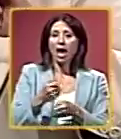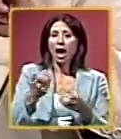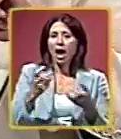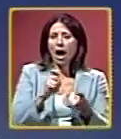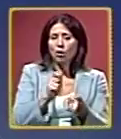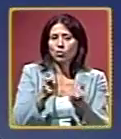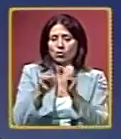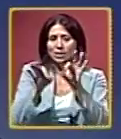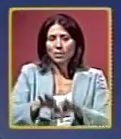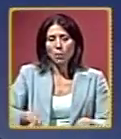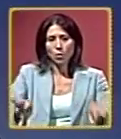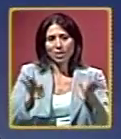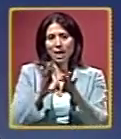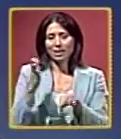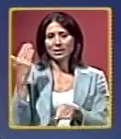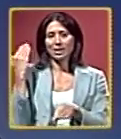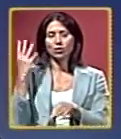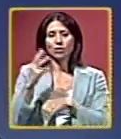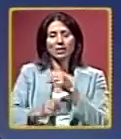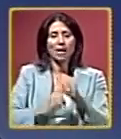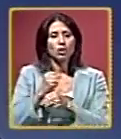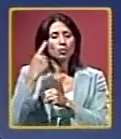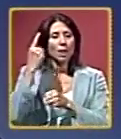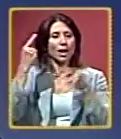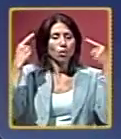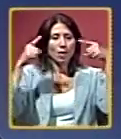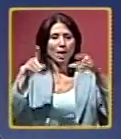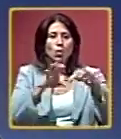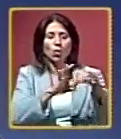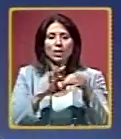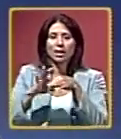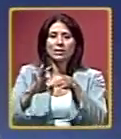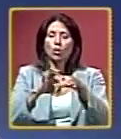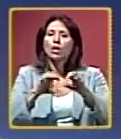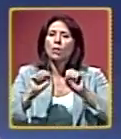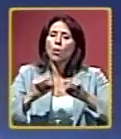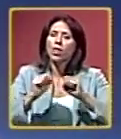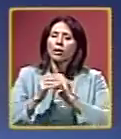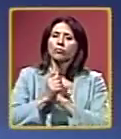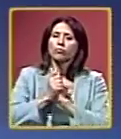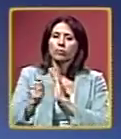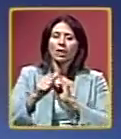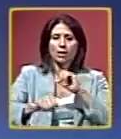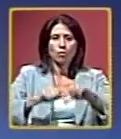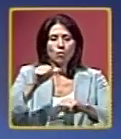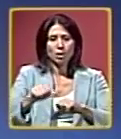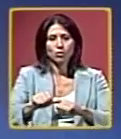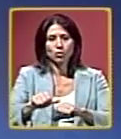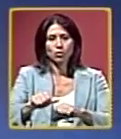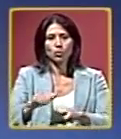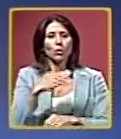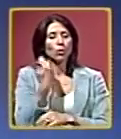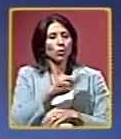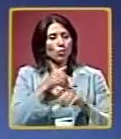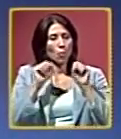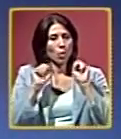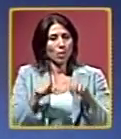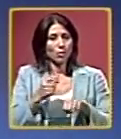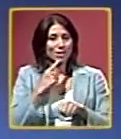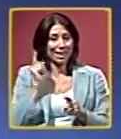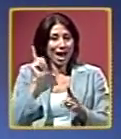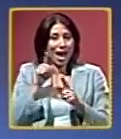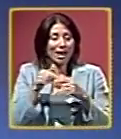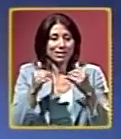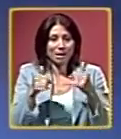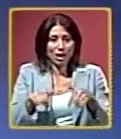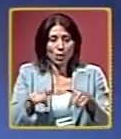logrando esa coordinación y más bien potenciar los esfuerzos y no duplicarlos. Podemos decir al día de hoy, en esta